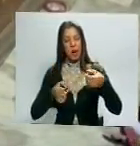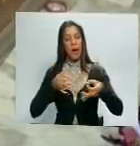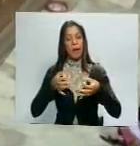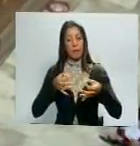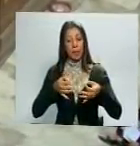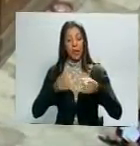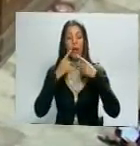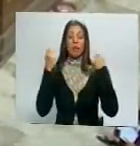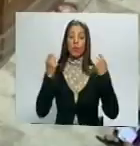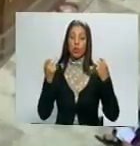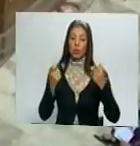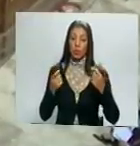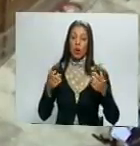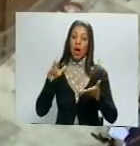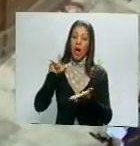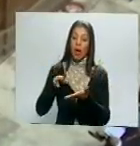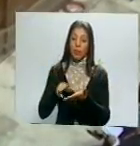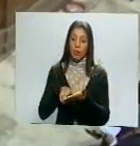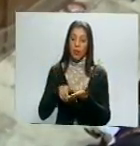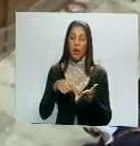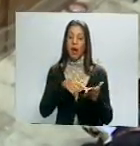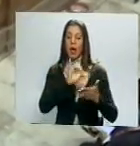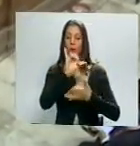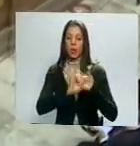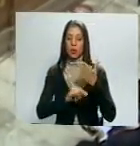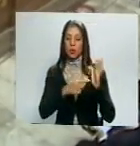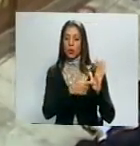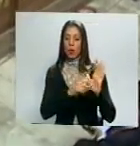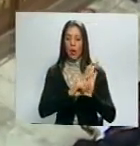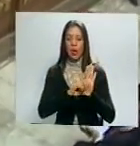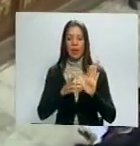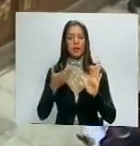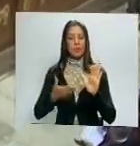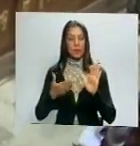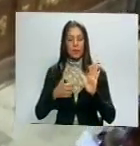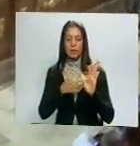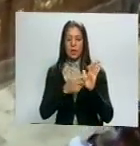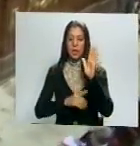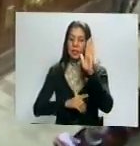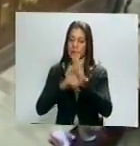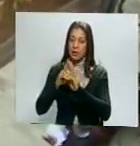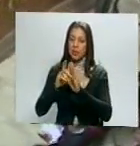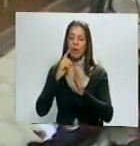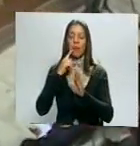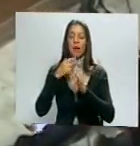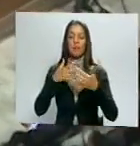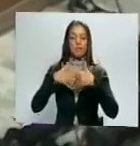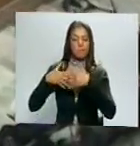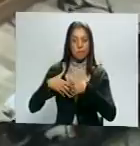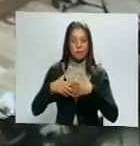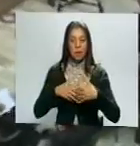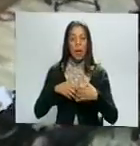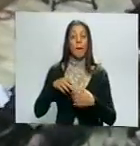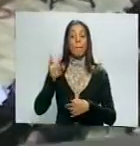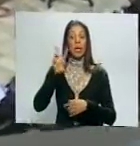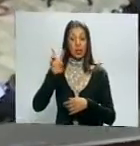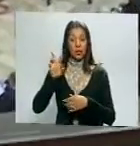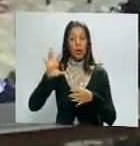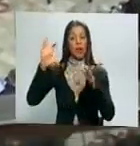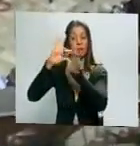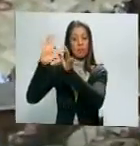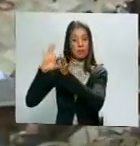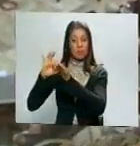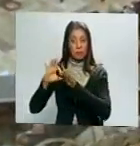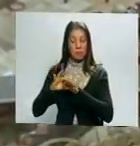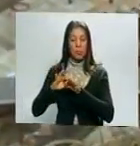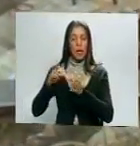la promoción y aprobación de este instrumento legal con miras al desarrollo de acciones que procuren relaciones económicas que